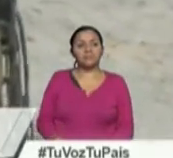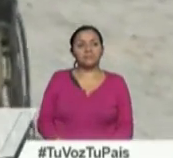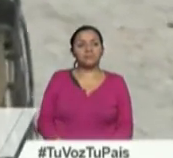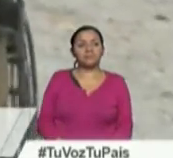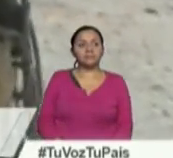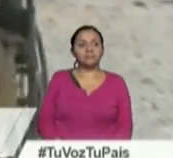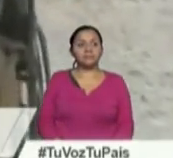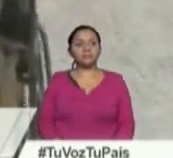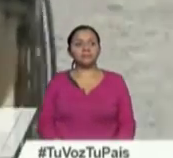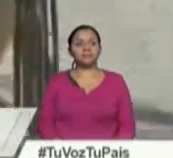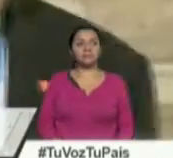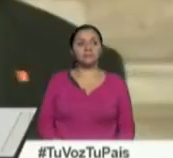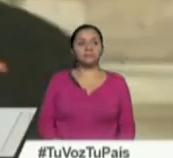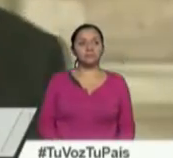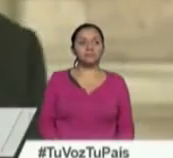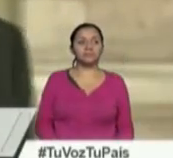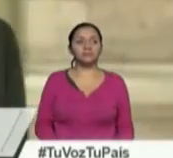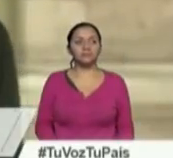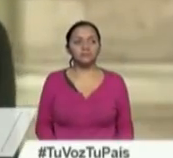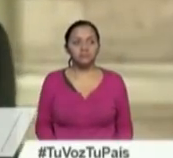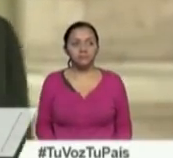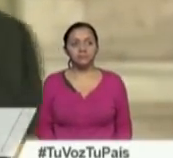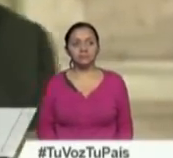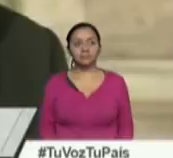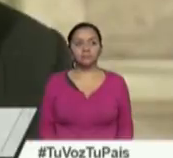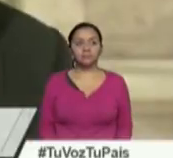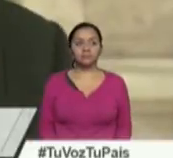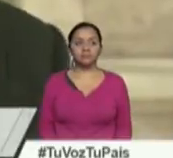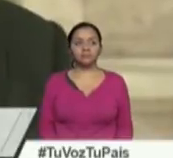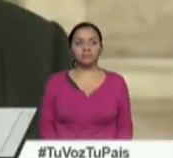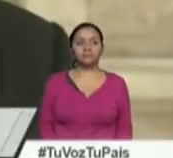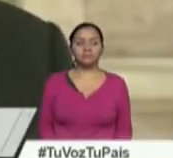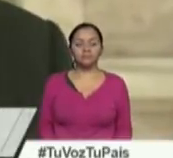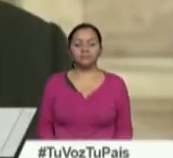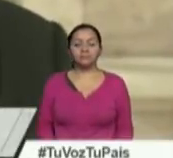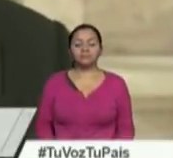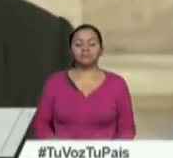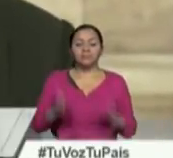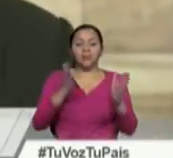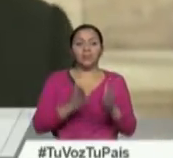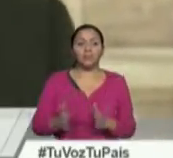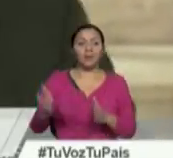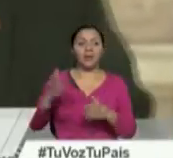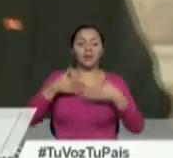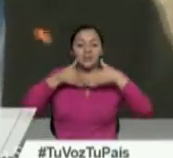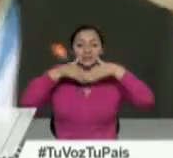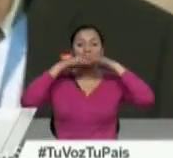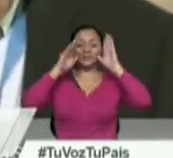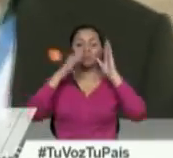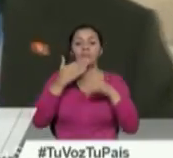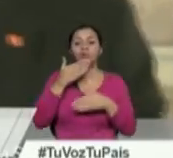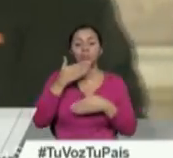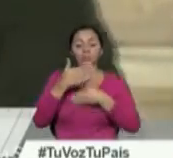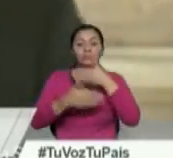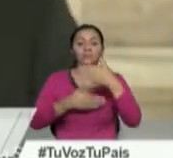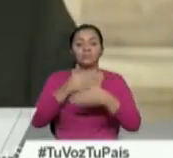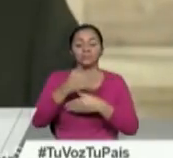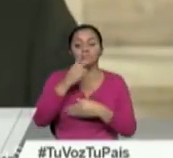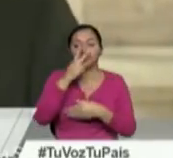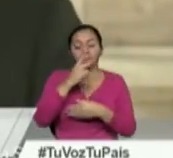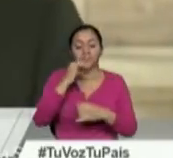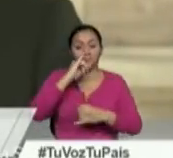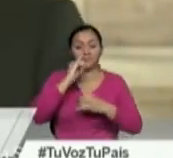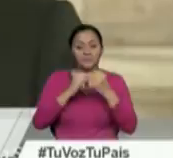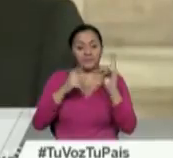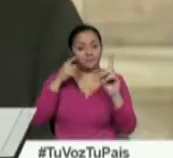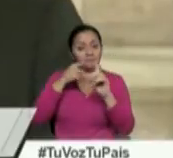December plan, for access... El plan de diciembre para cruzar la línea de frente fue finalmente